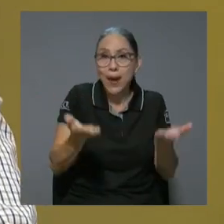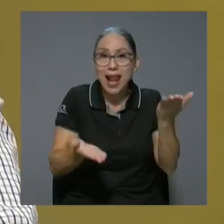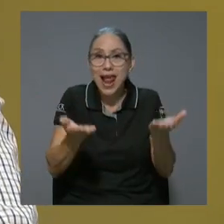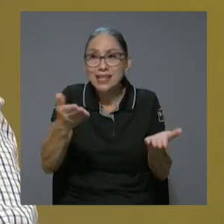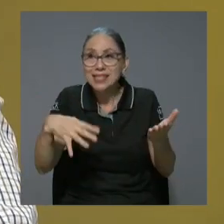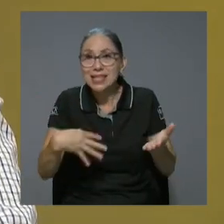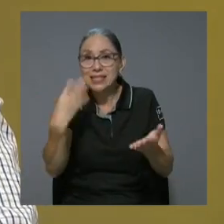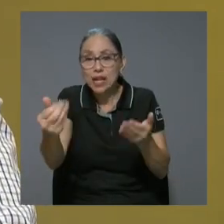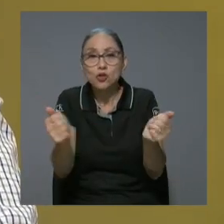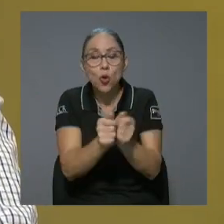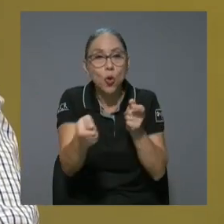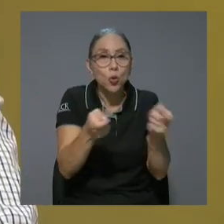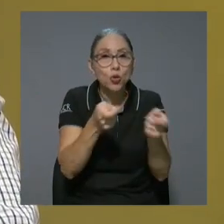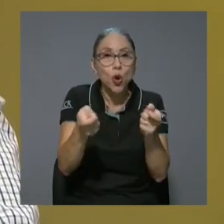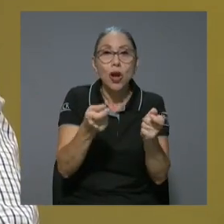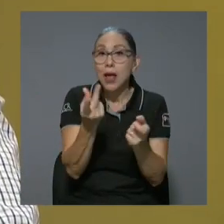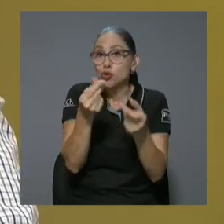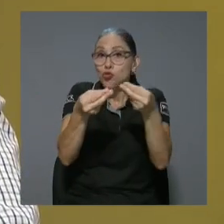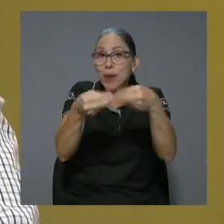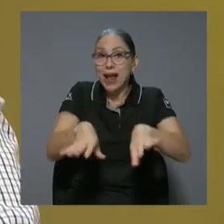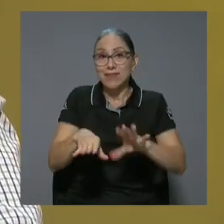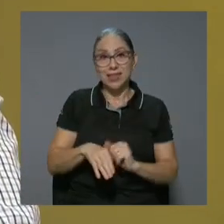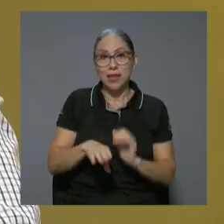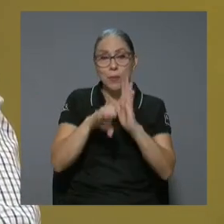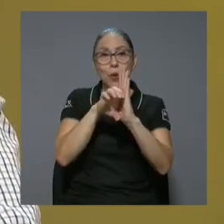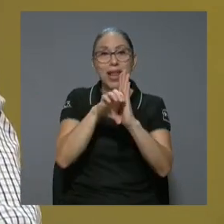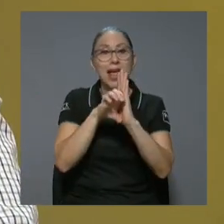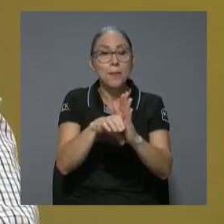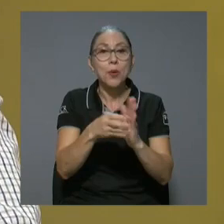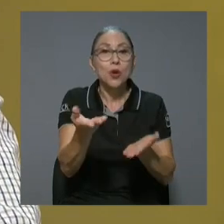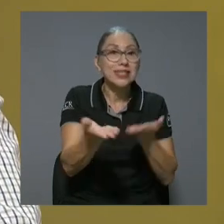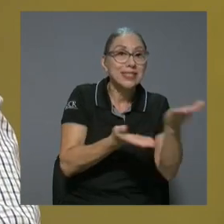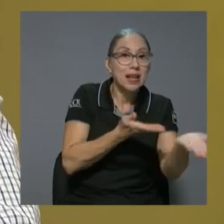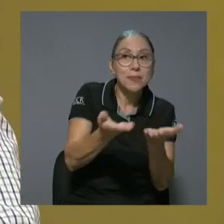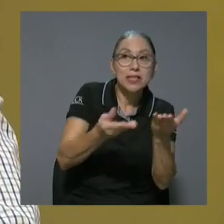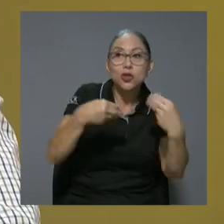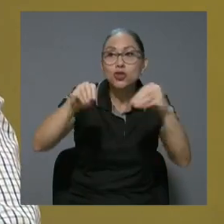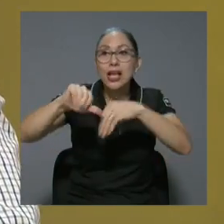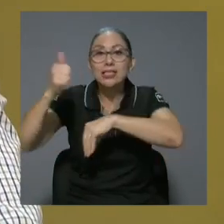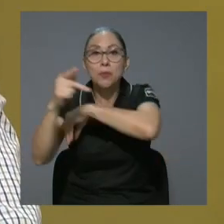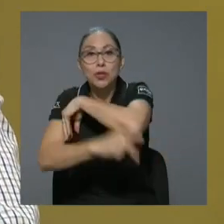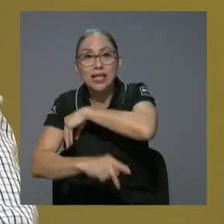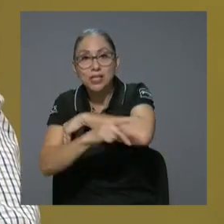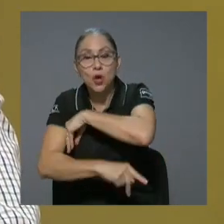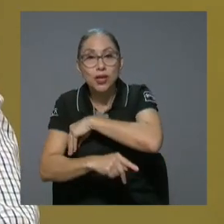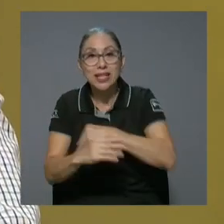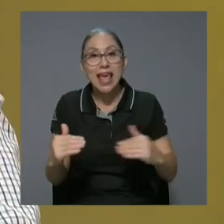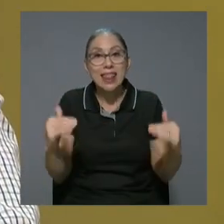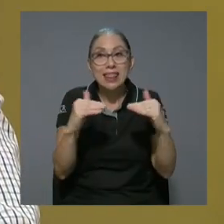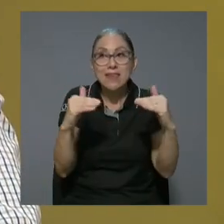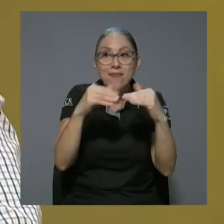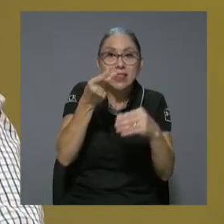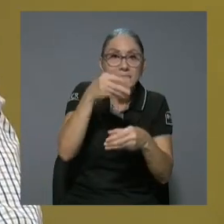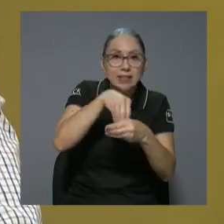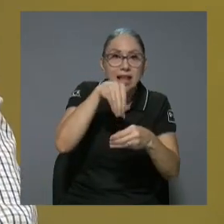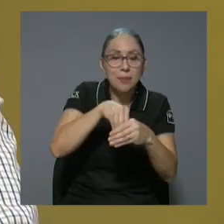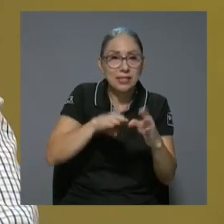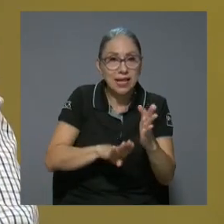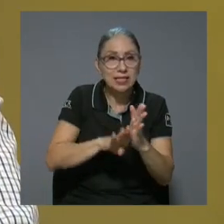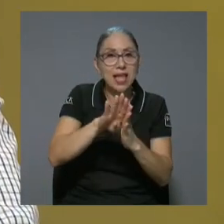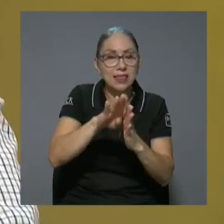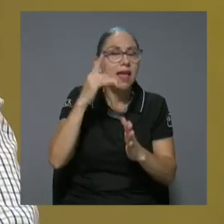control, superávit, por ejemplo, cuando consideramos servicios y exportaciones y un nivel de reservas creciente, creo que es un elemento que hay que